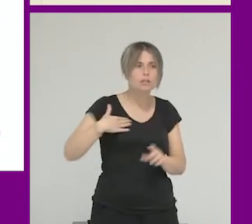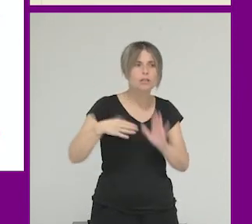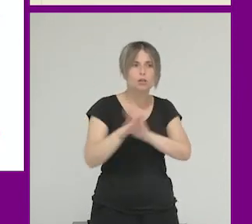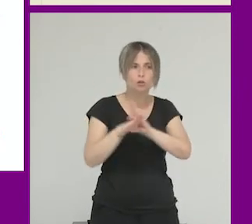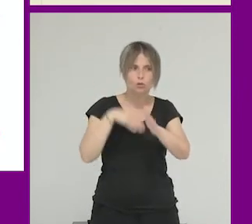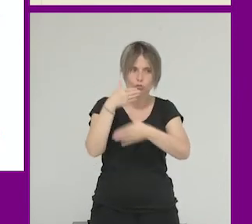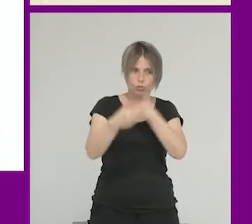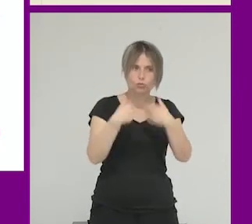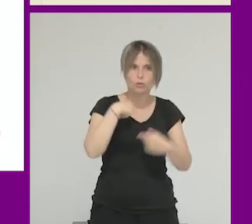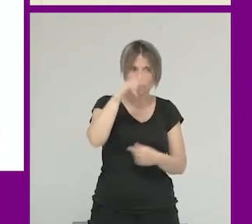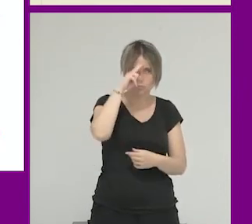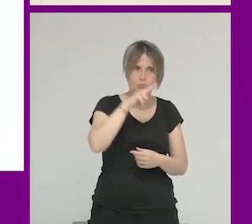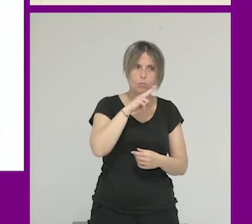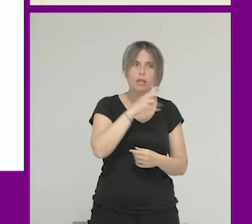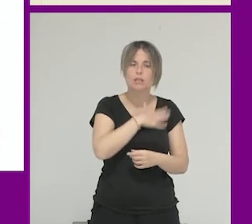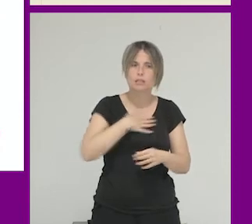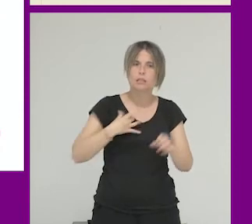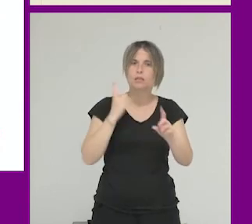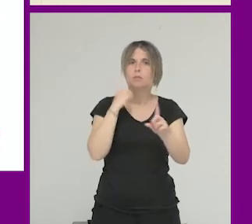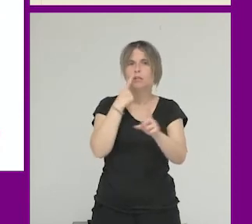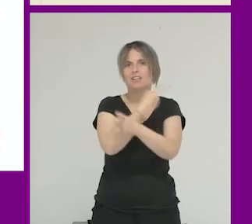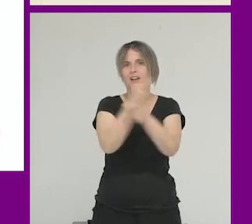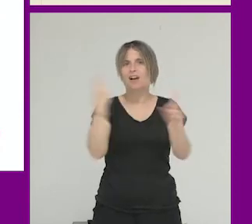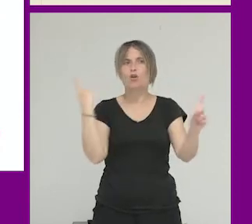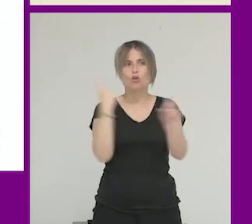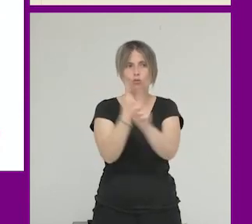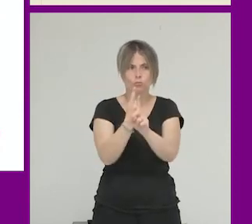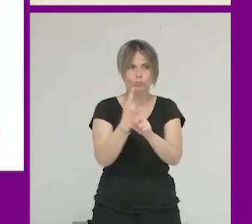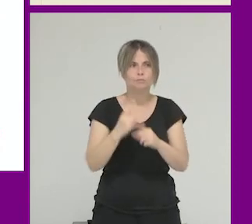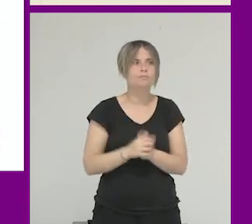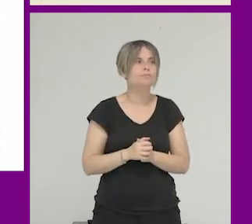da, hau guztian kontra.